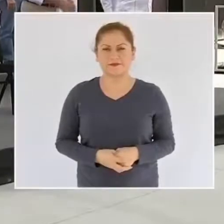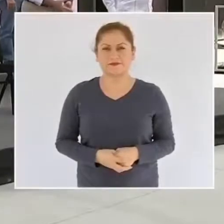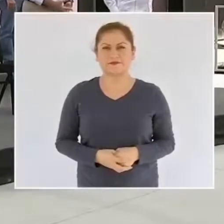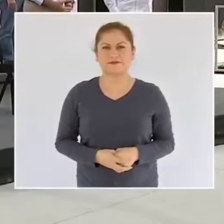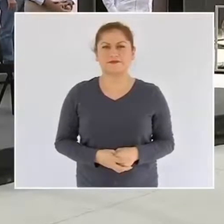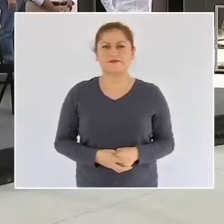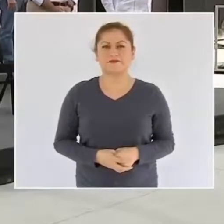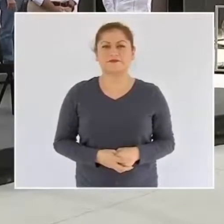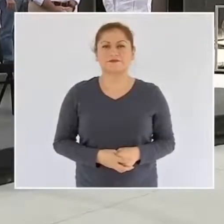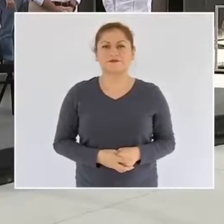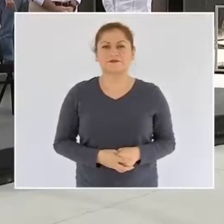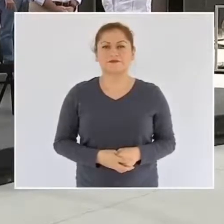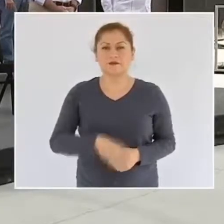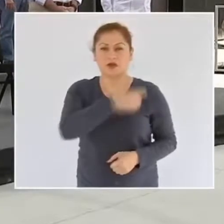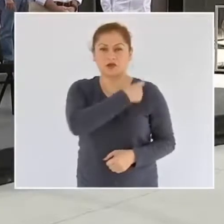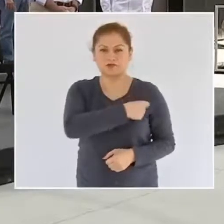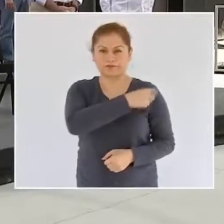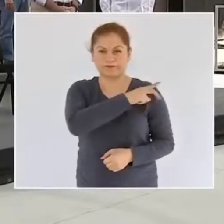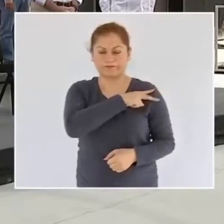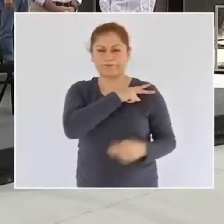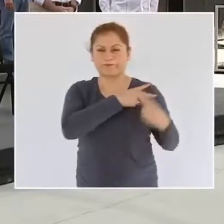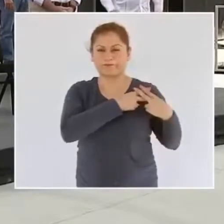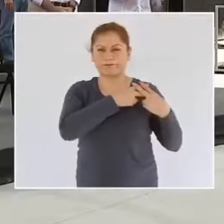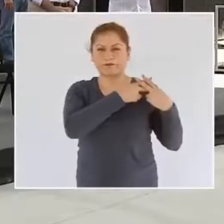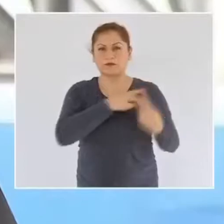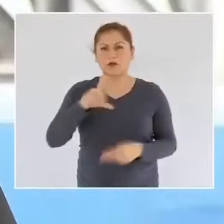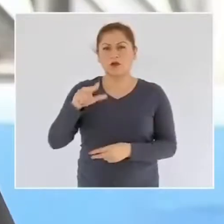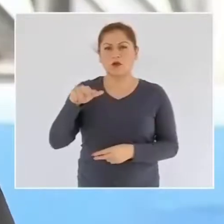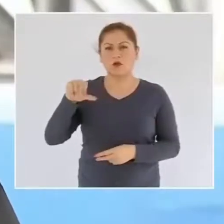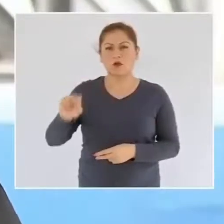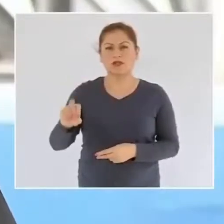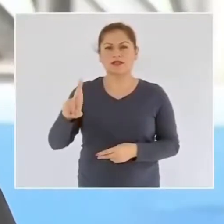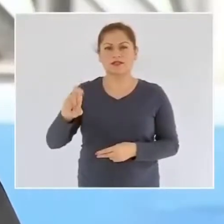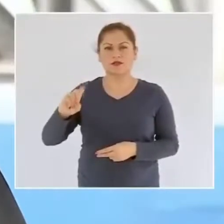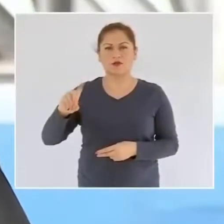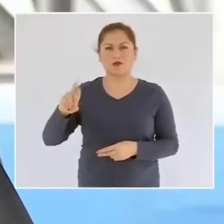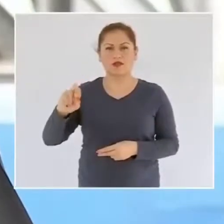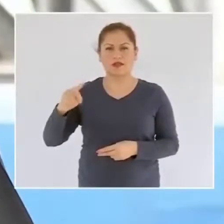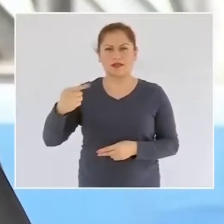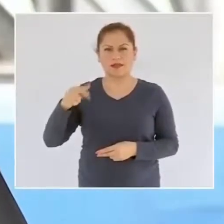El comandante de la Guardia Nacional, general Luis Rodríguez Bucio.